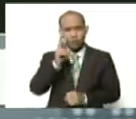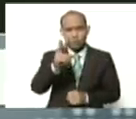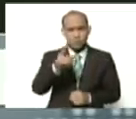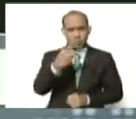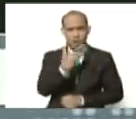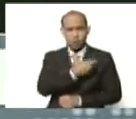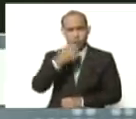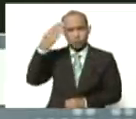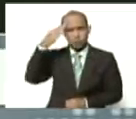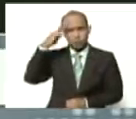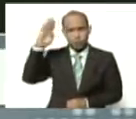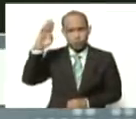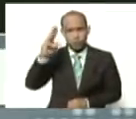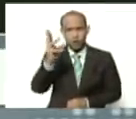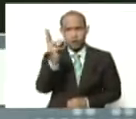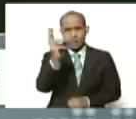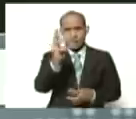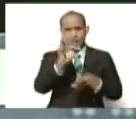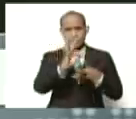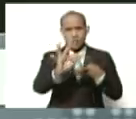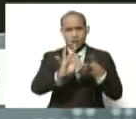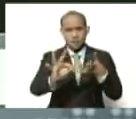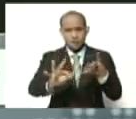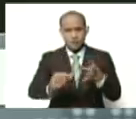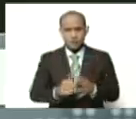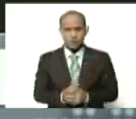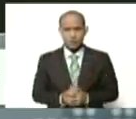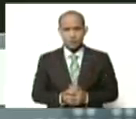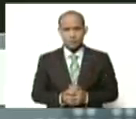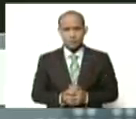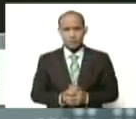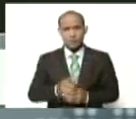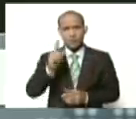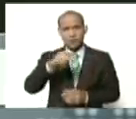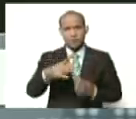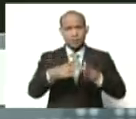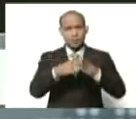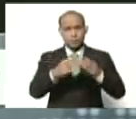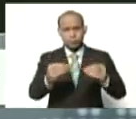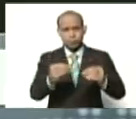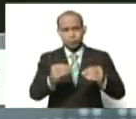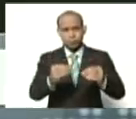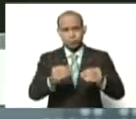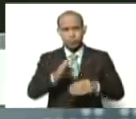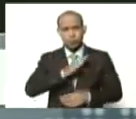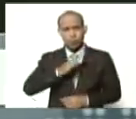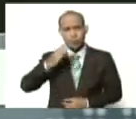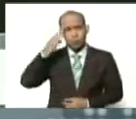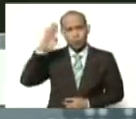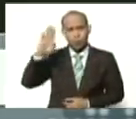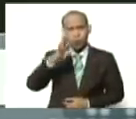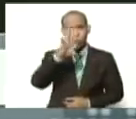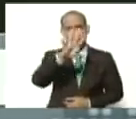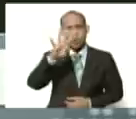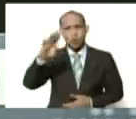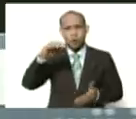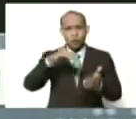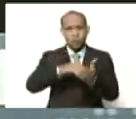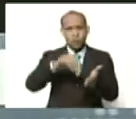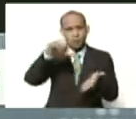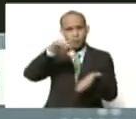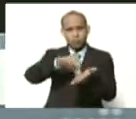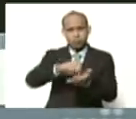tercera fase, la Soberana 2, y se la van a aplicar a 44.000 personas en La Habana.